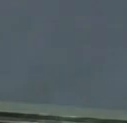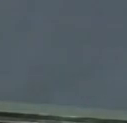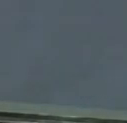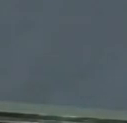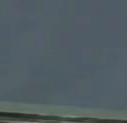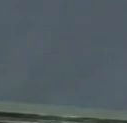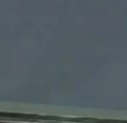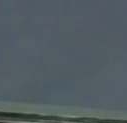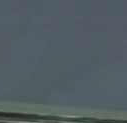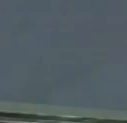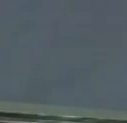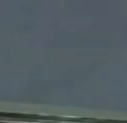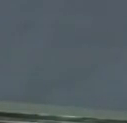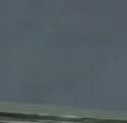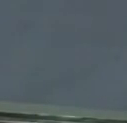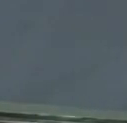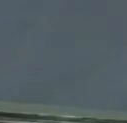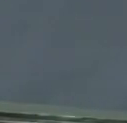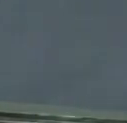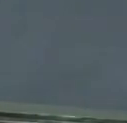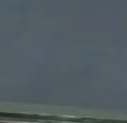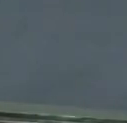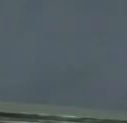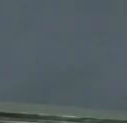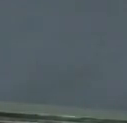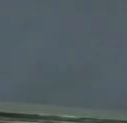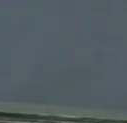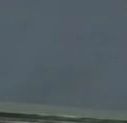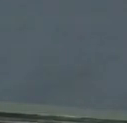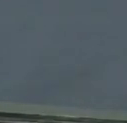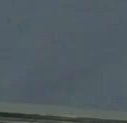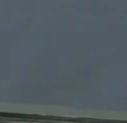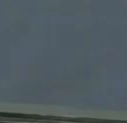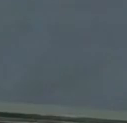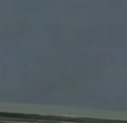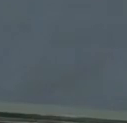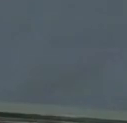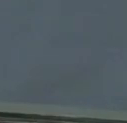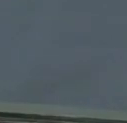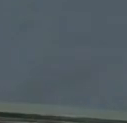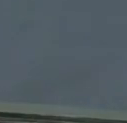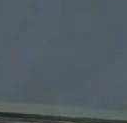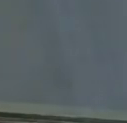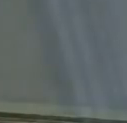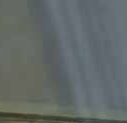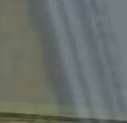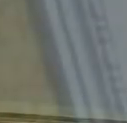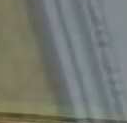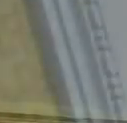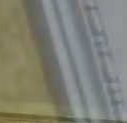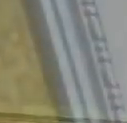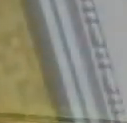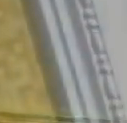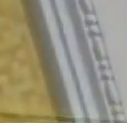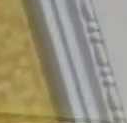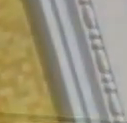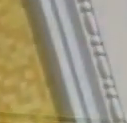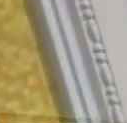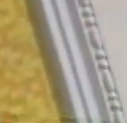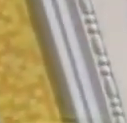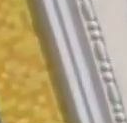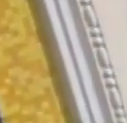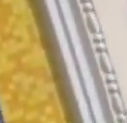el Ministerio del Poder Popular para la Mujer y que hoy en día es fortalecido gracias a las políticas nacionales que se